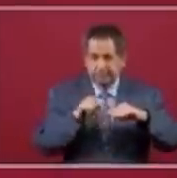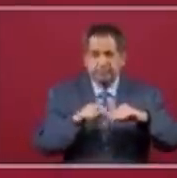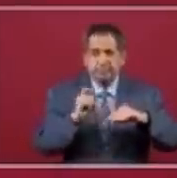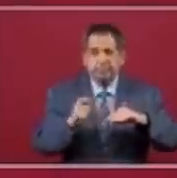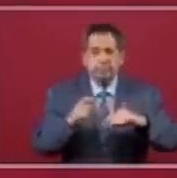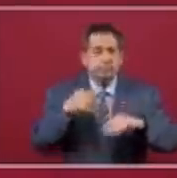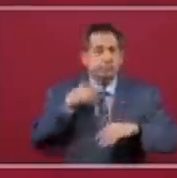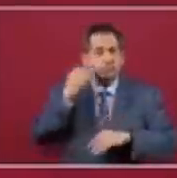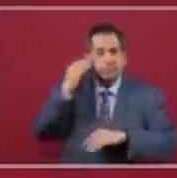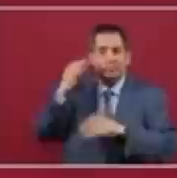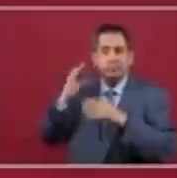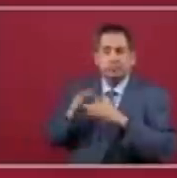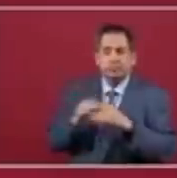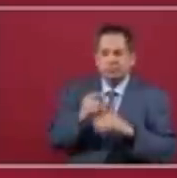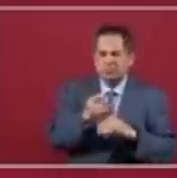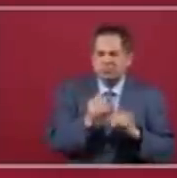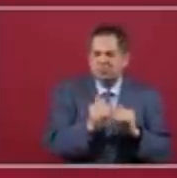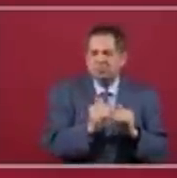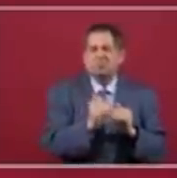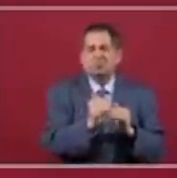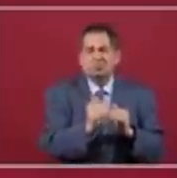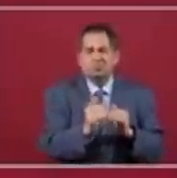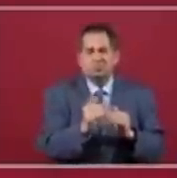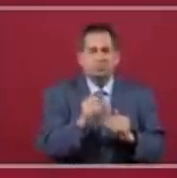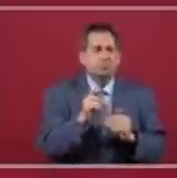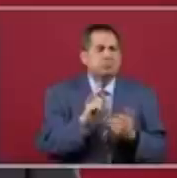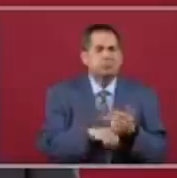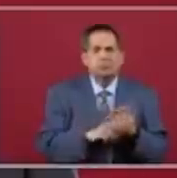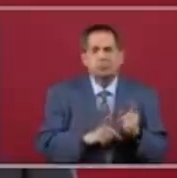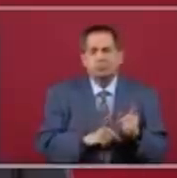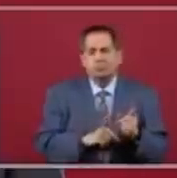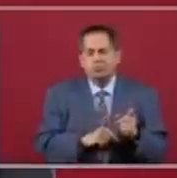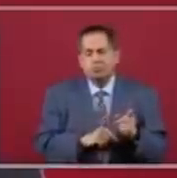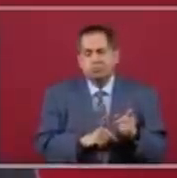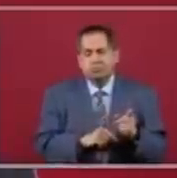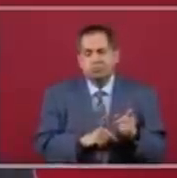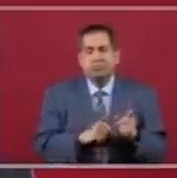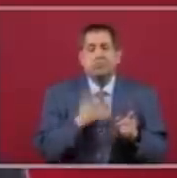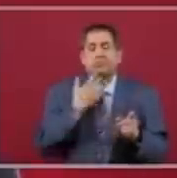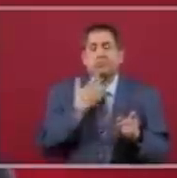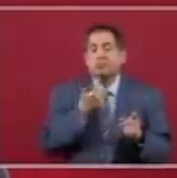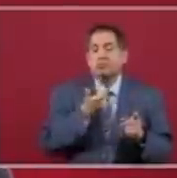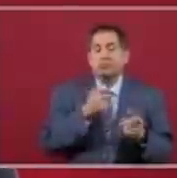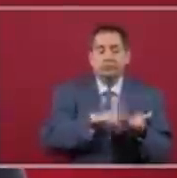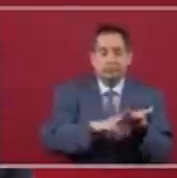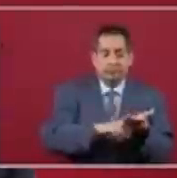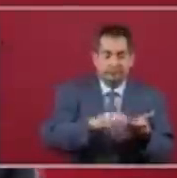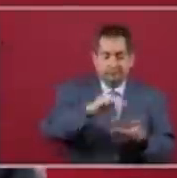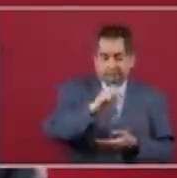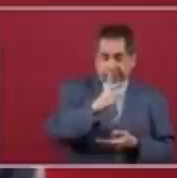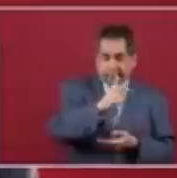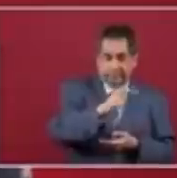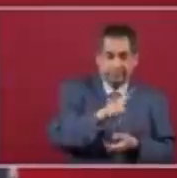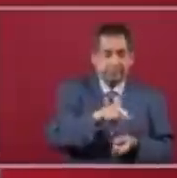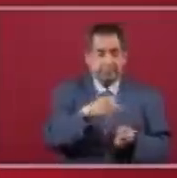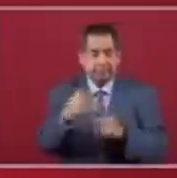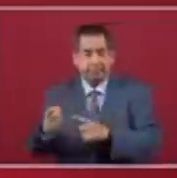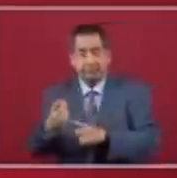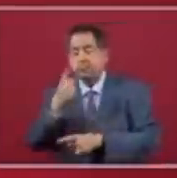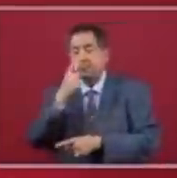en el tiempo que llevamos ha aumentado en la gasolina Magna y ha